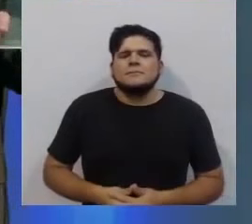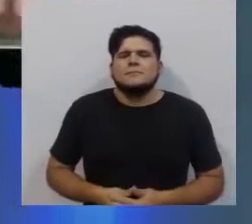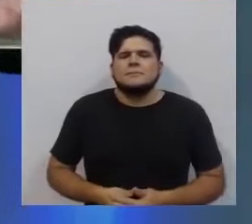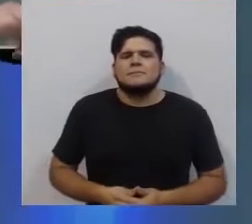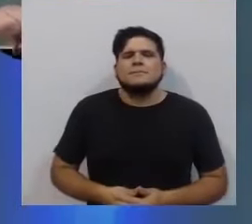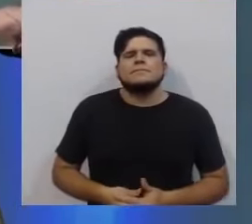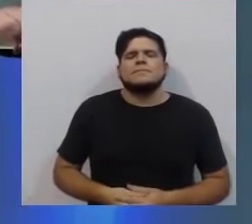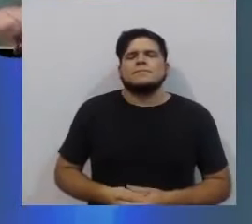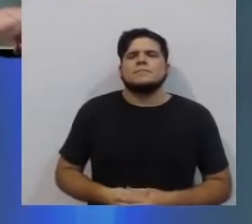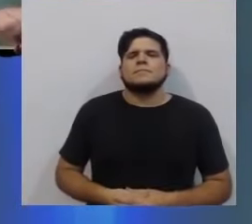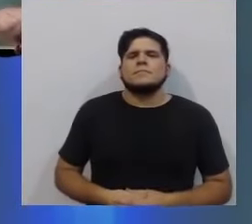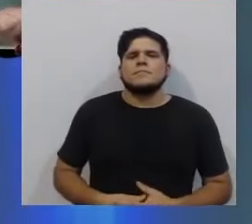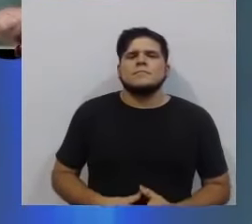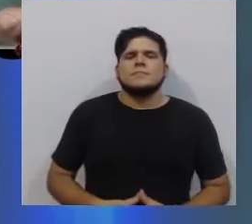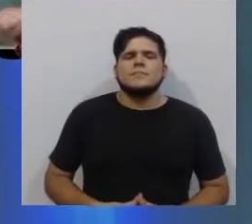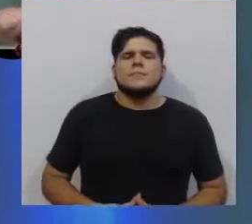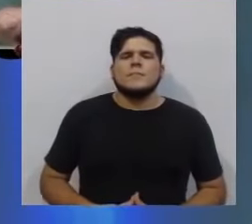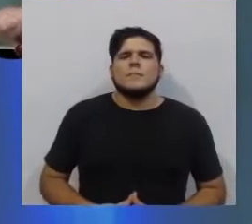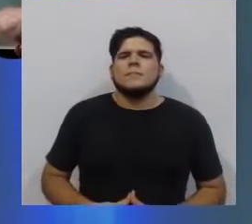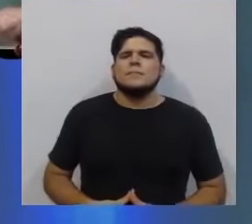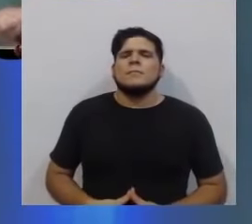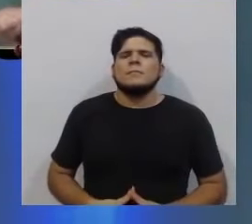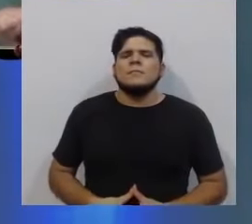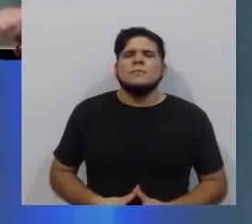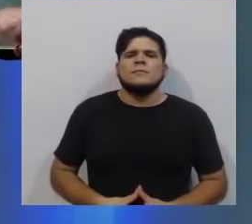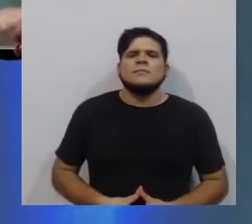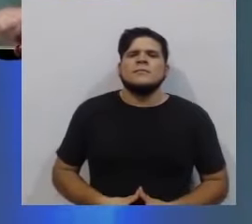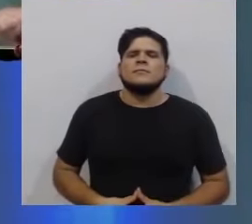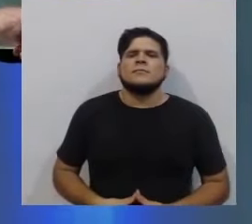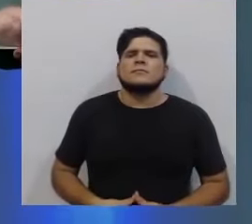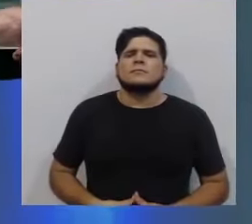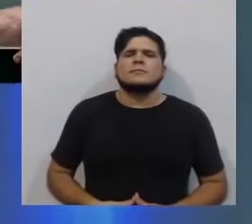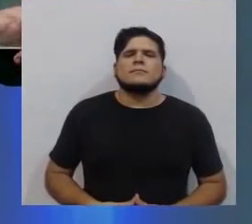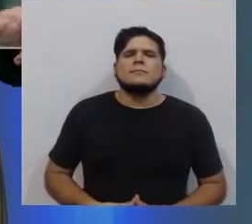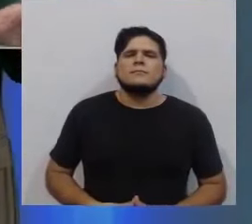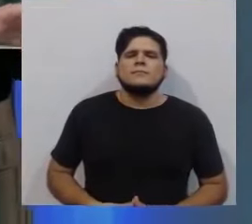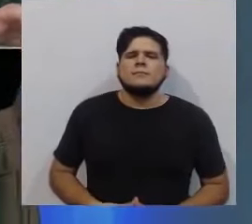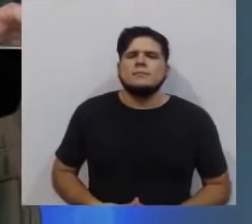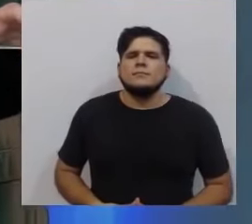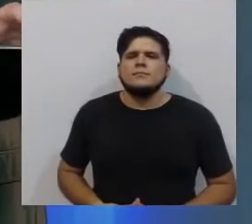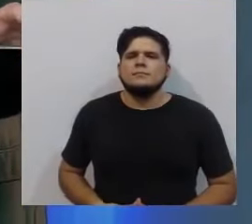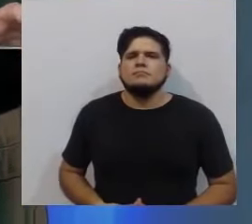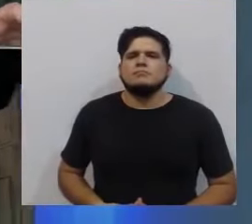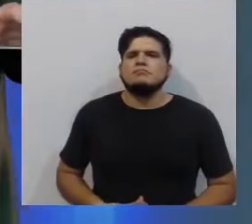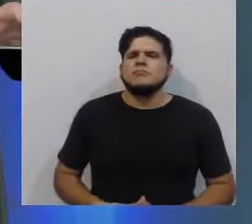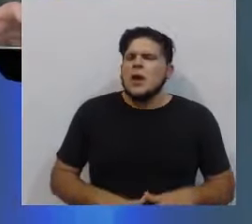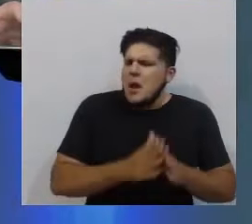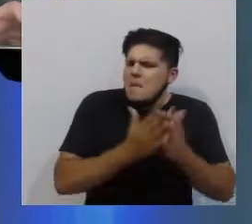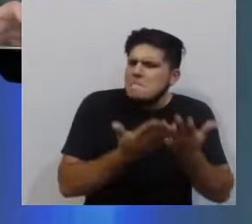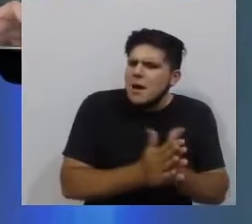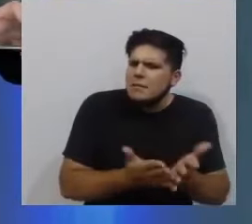para que guardes y hagas conforme a todo lo que en él